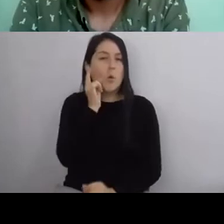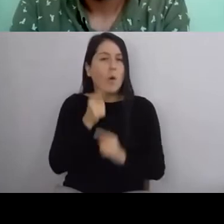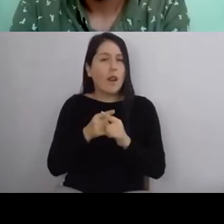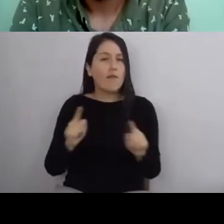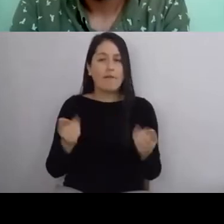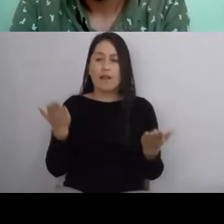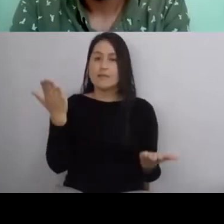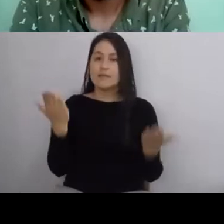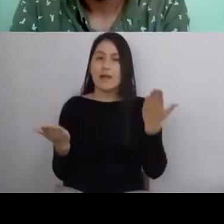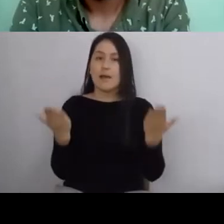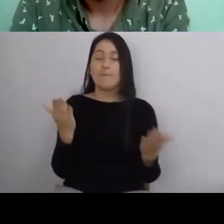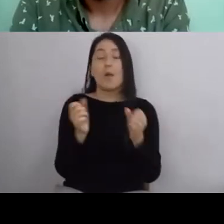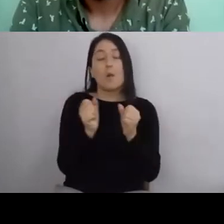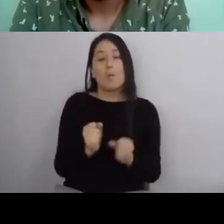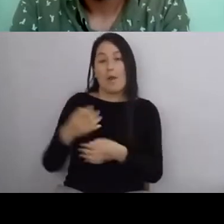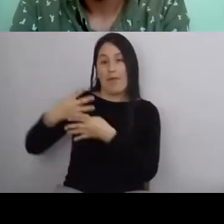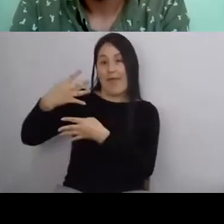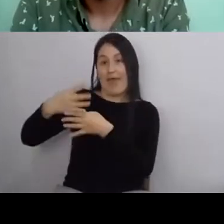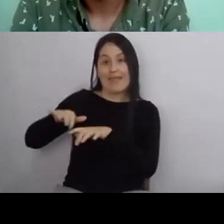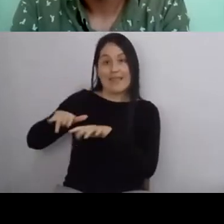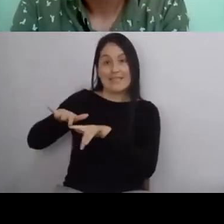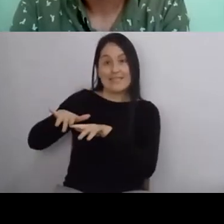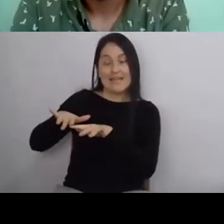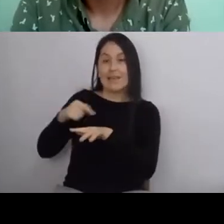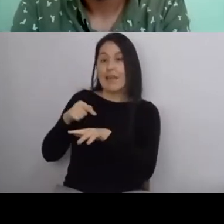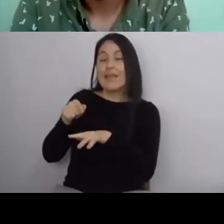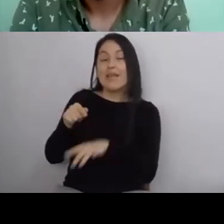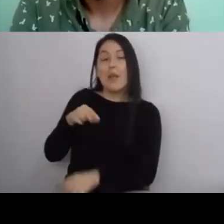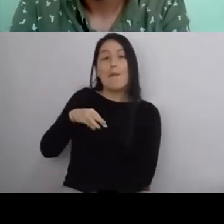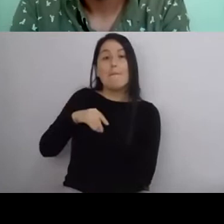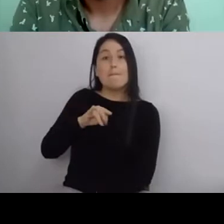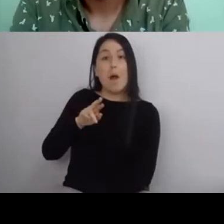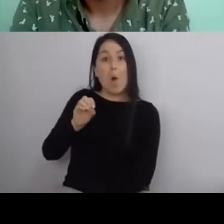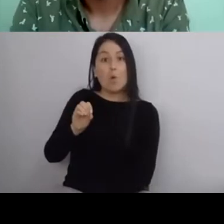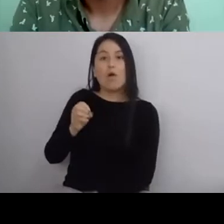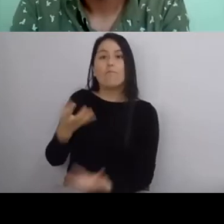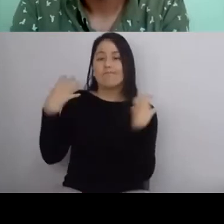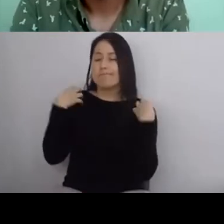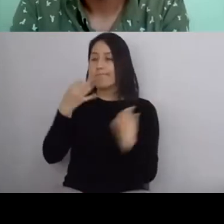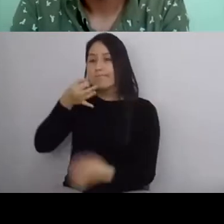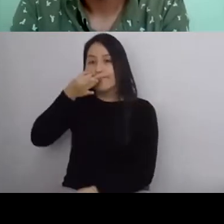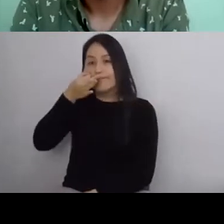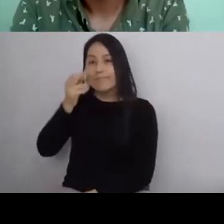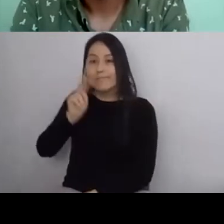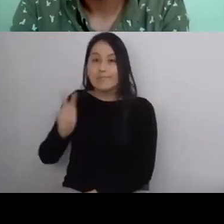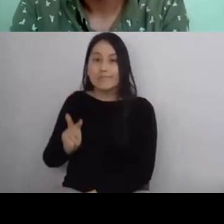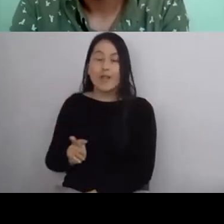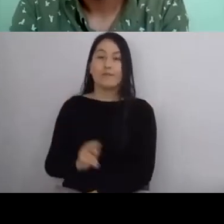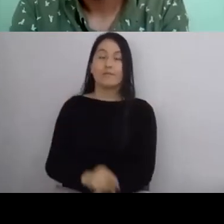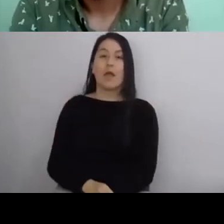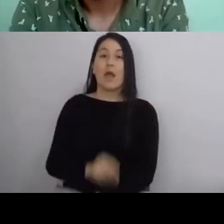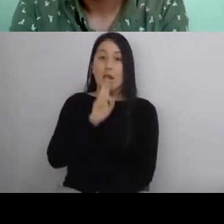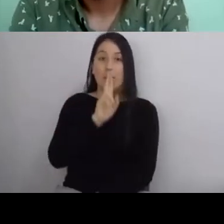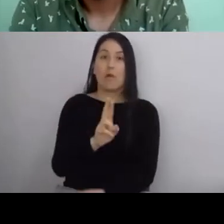competencia? Pueden escribirlo ahí en el chat, ahí el Mauro va a estar leyendo. Me interesa mucho saber qué opinan. No hay respuestas buenas, no hay